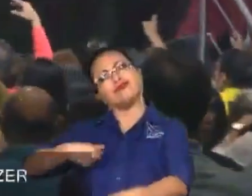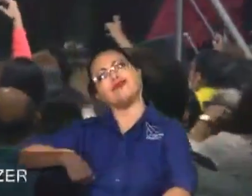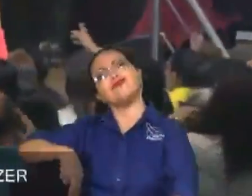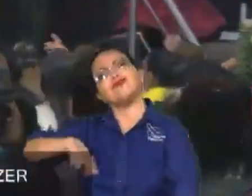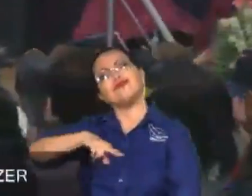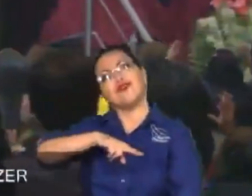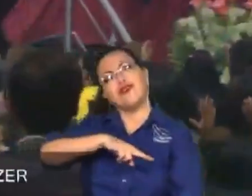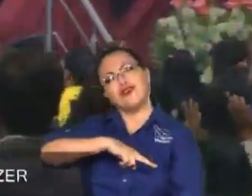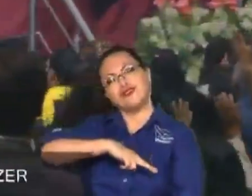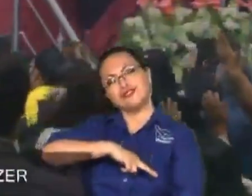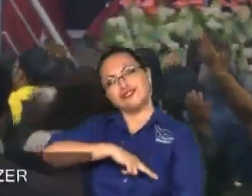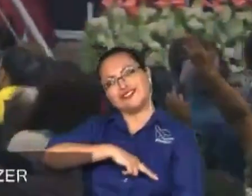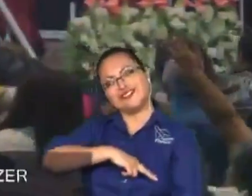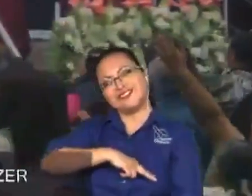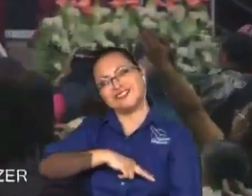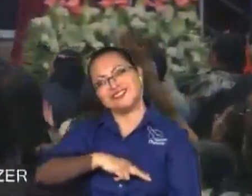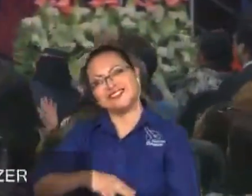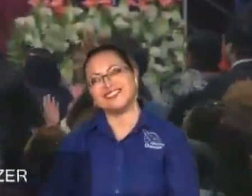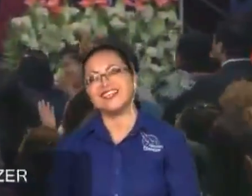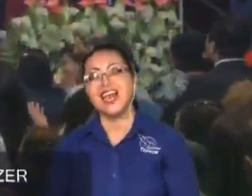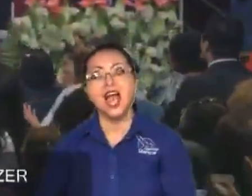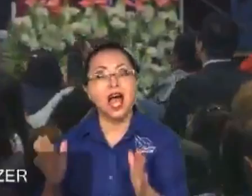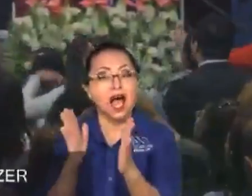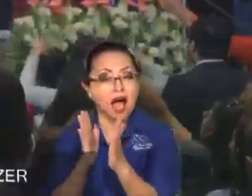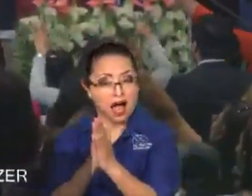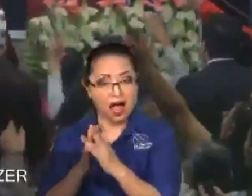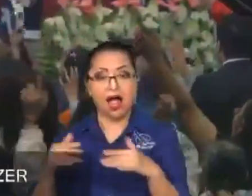sin parar.